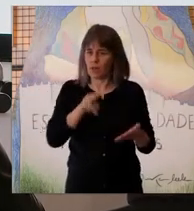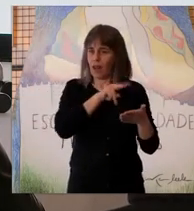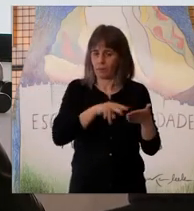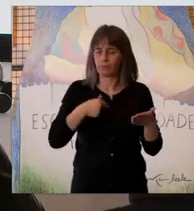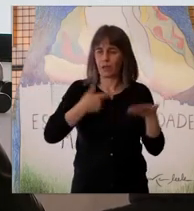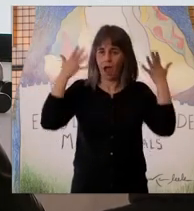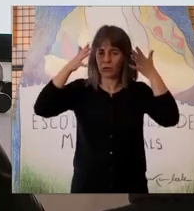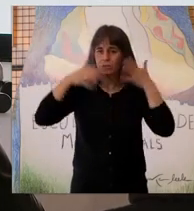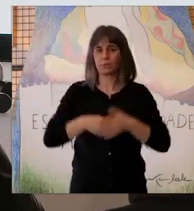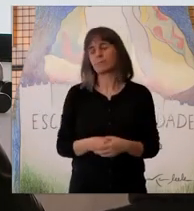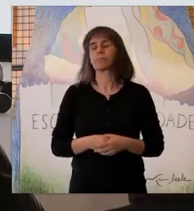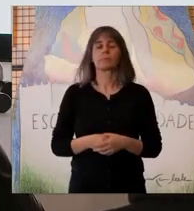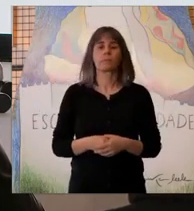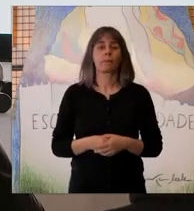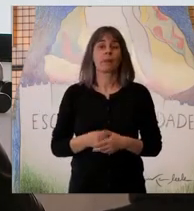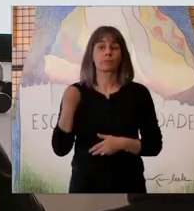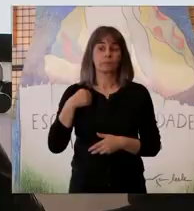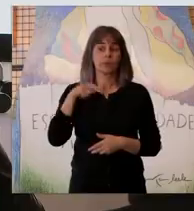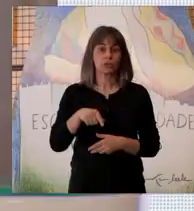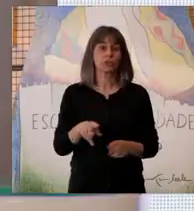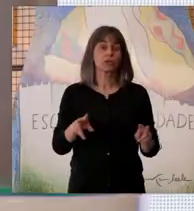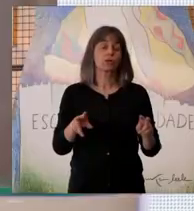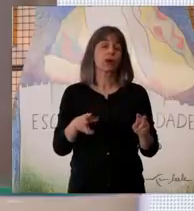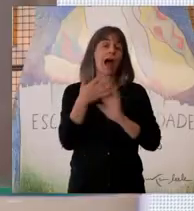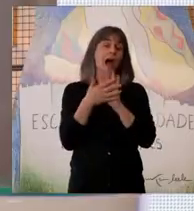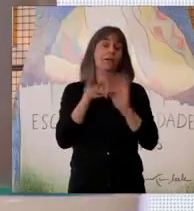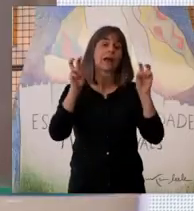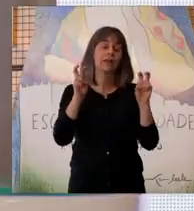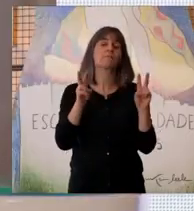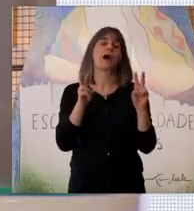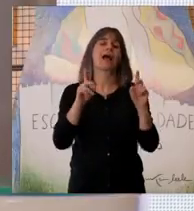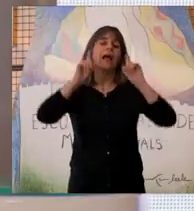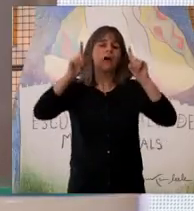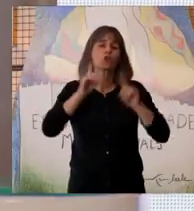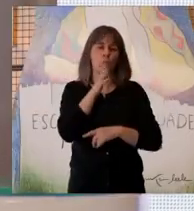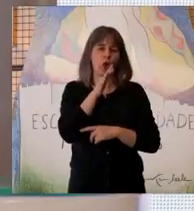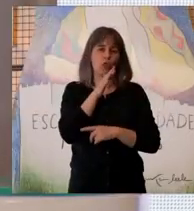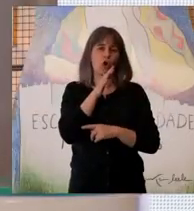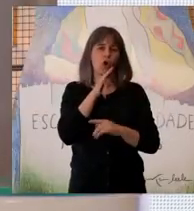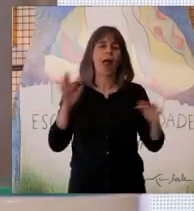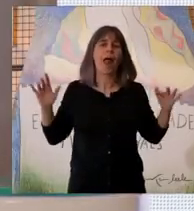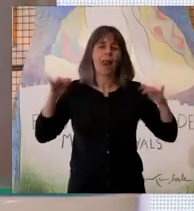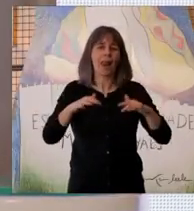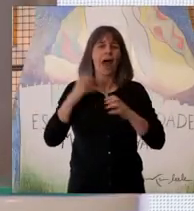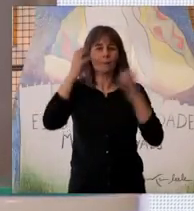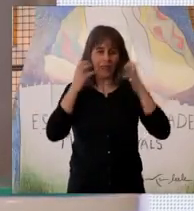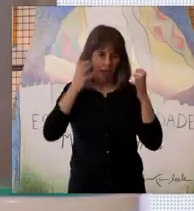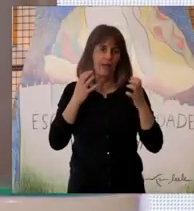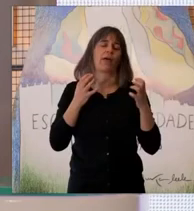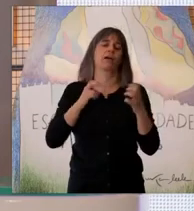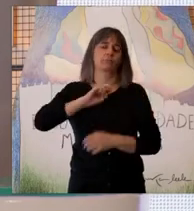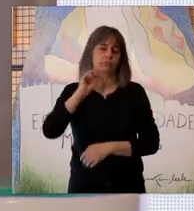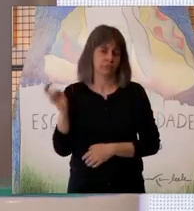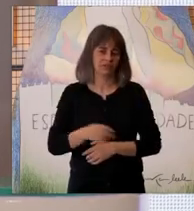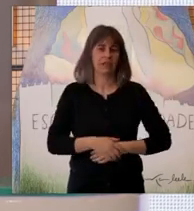sobre esto sobre el caso de la manada San Fermín es bueno sobre feminismo de base y